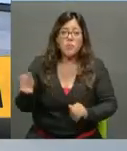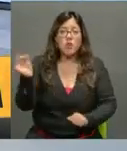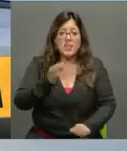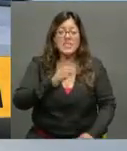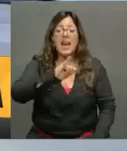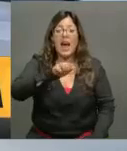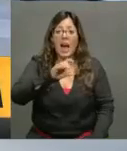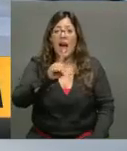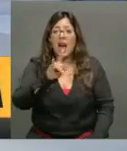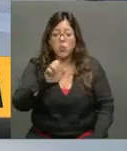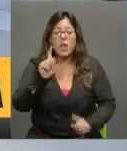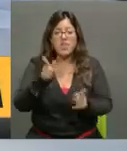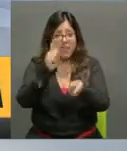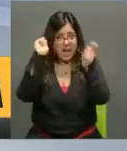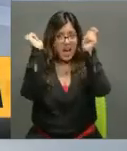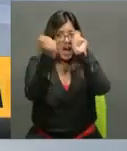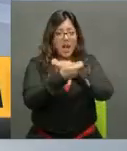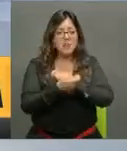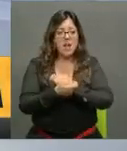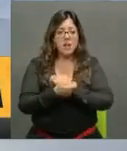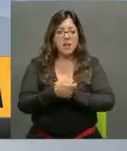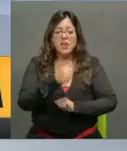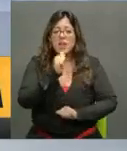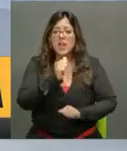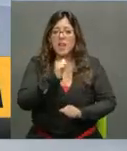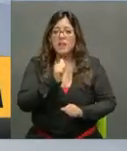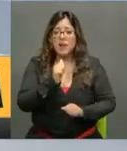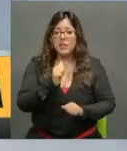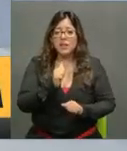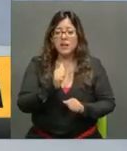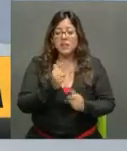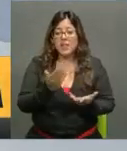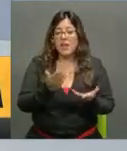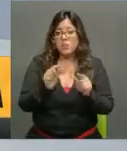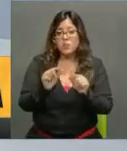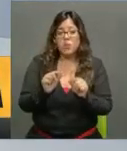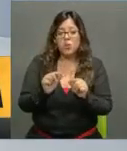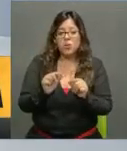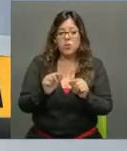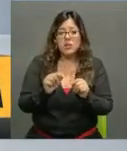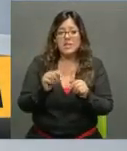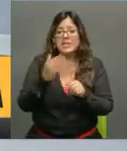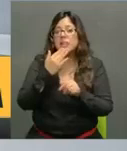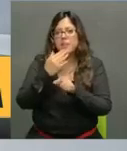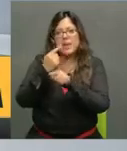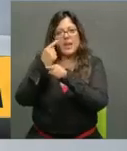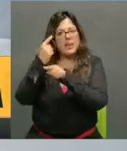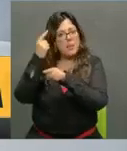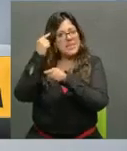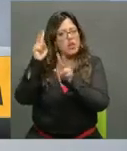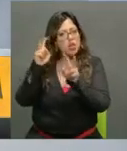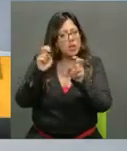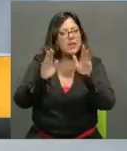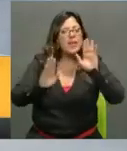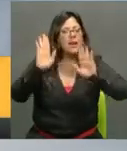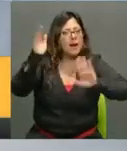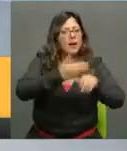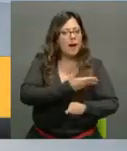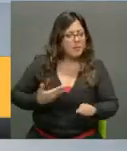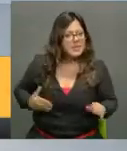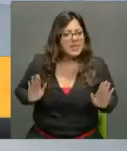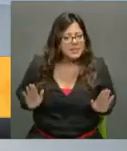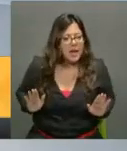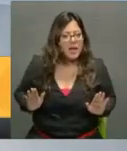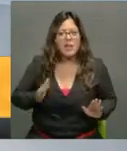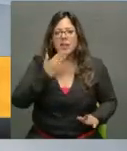Toda la razón. A Palacio le queda un periodo más. Le acaba el tiempo de los periodos. Bueno, claro. Y él está mirando la presidencial también. Combina. Senatorial también. La